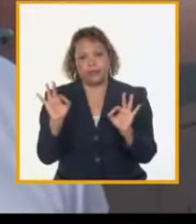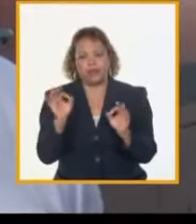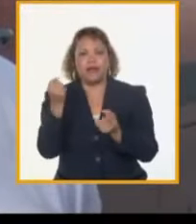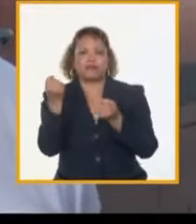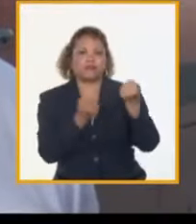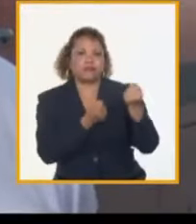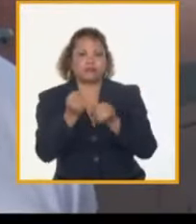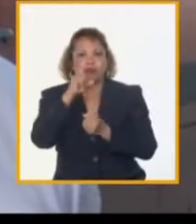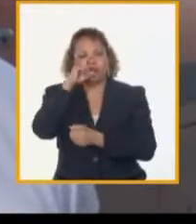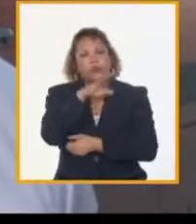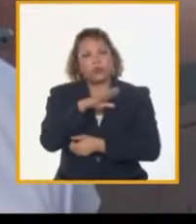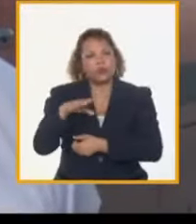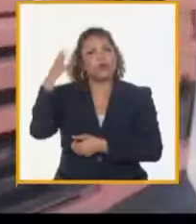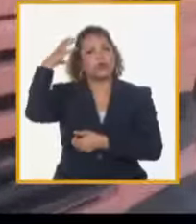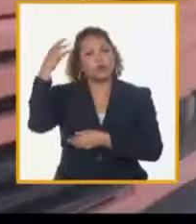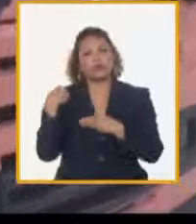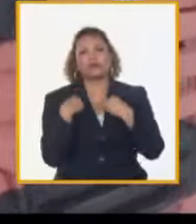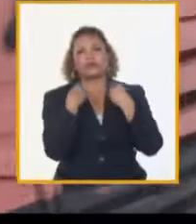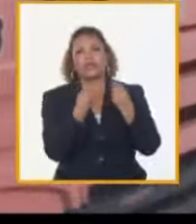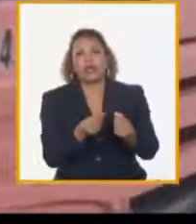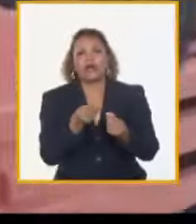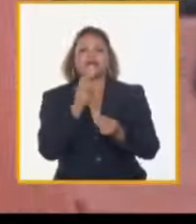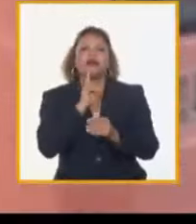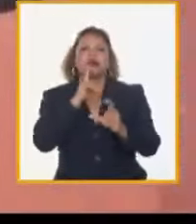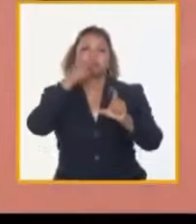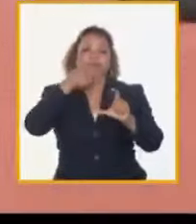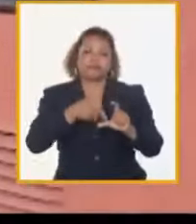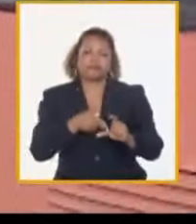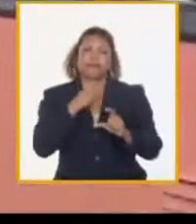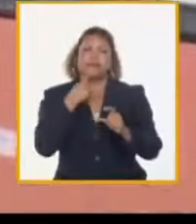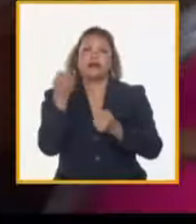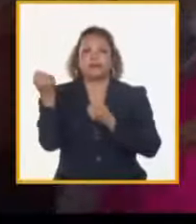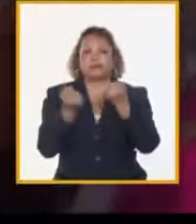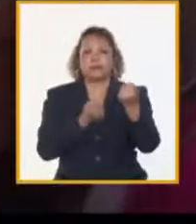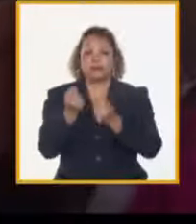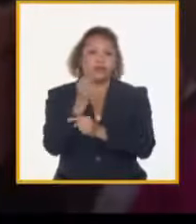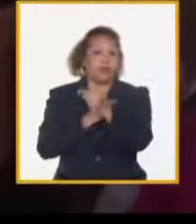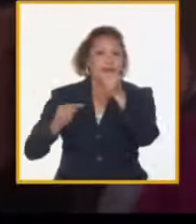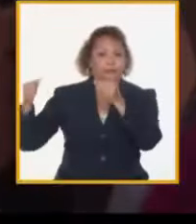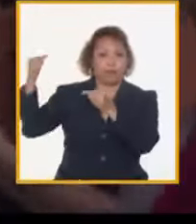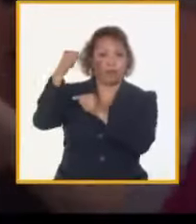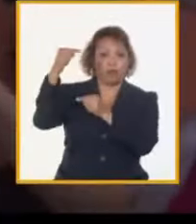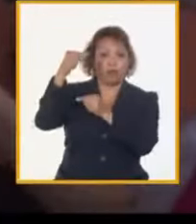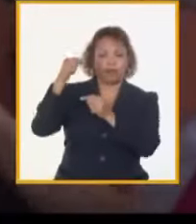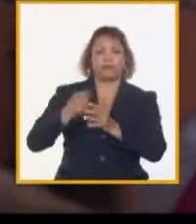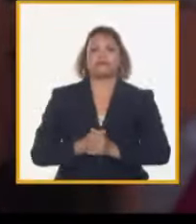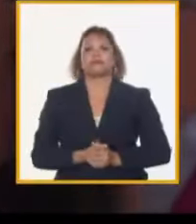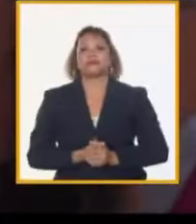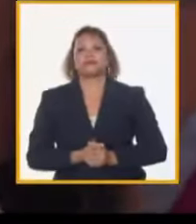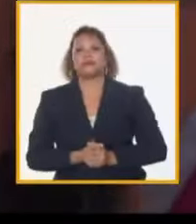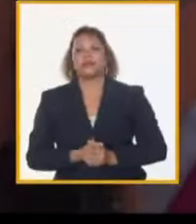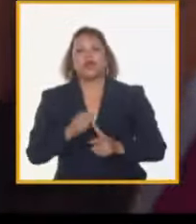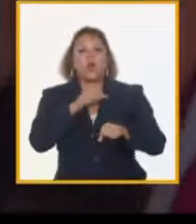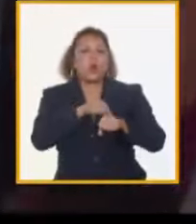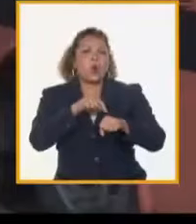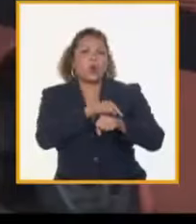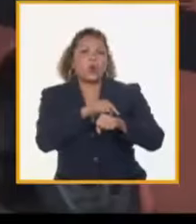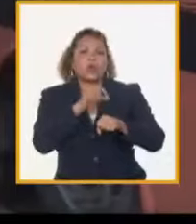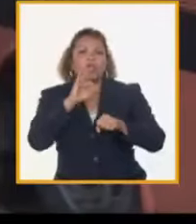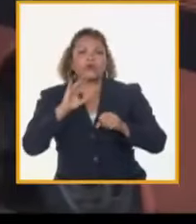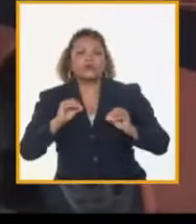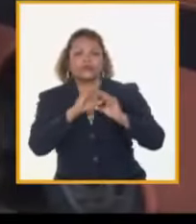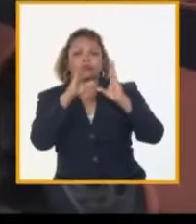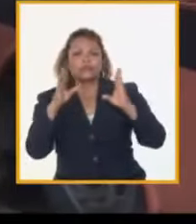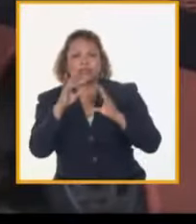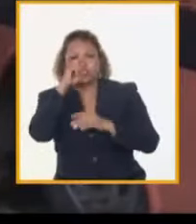y el Estado garantiza ese combustible que va destinado a la escuela especial en primera posición. Sobre las 8 de la mañana los pequeños arriban a su escuela,